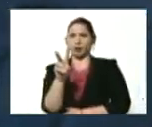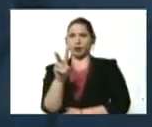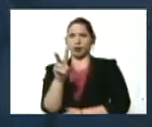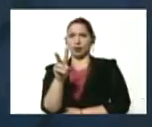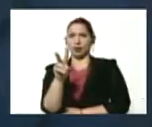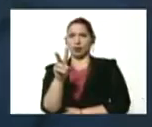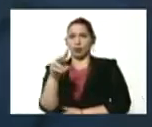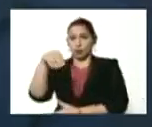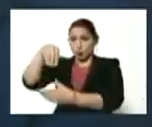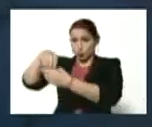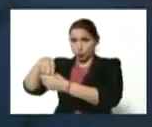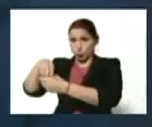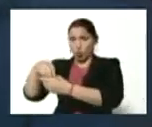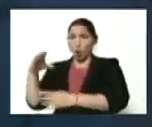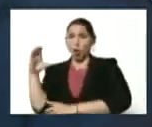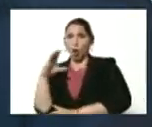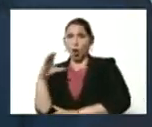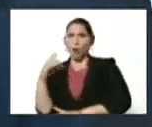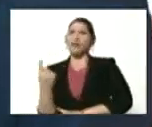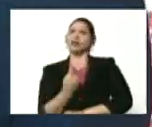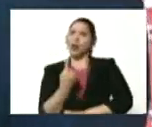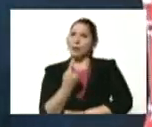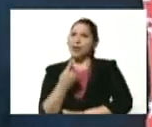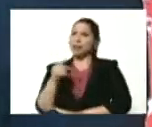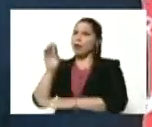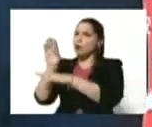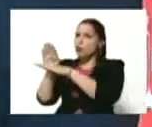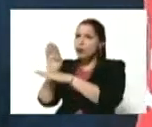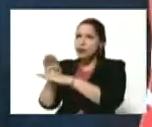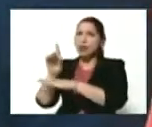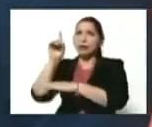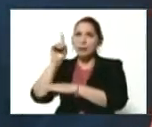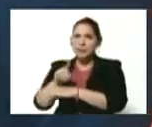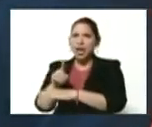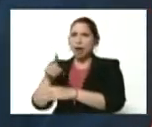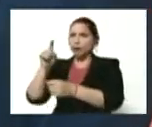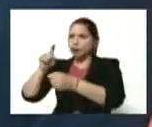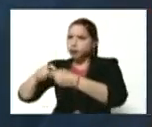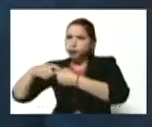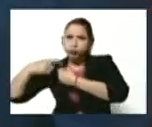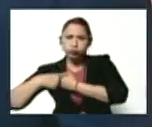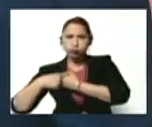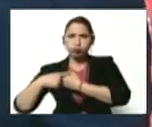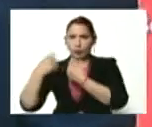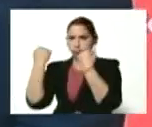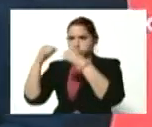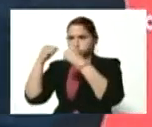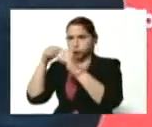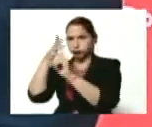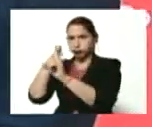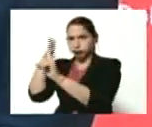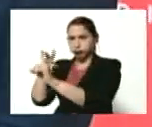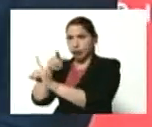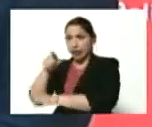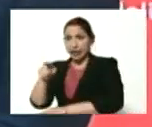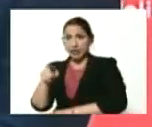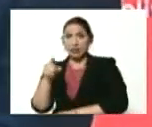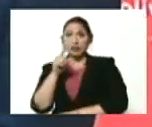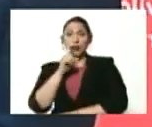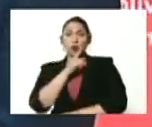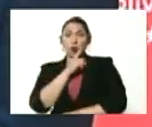en la República de Colombia. No solamente los ampara, los recluta. Este asesino Mavares, que mató a